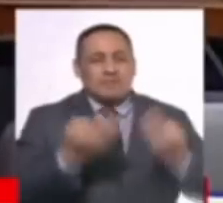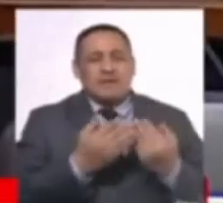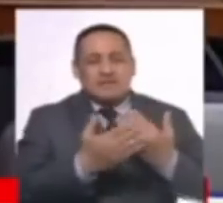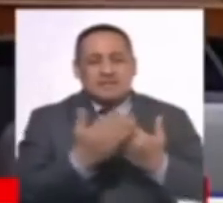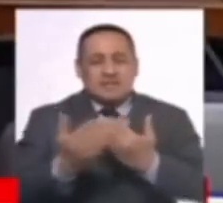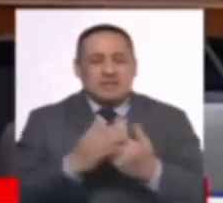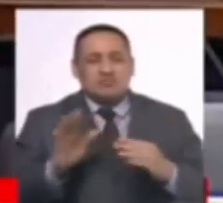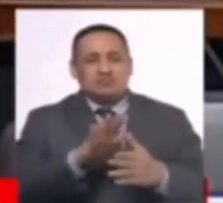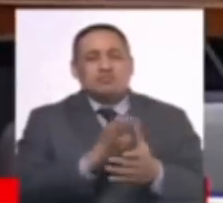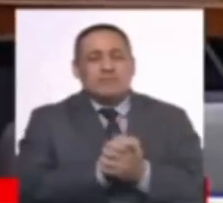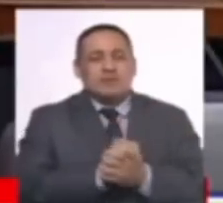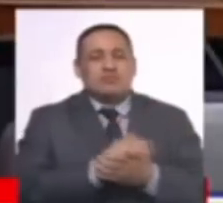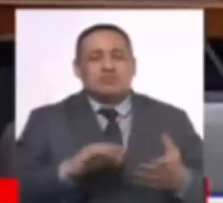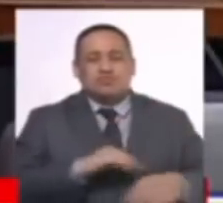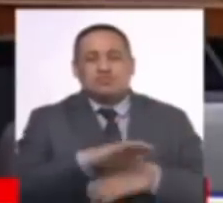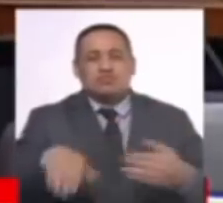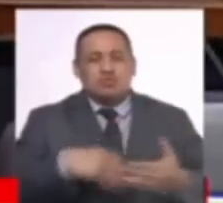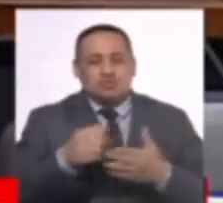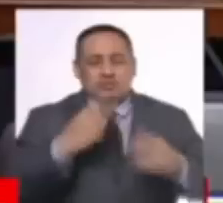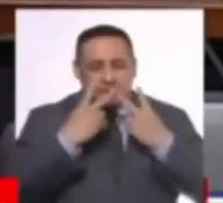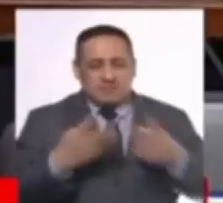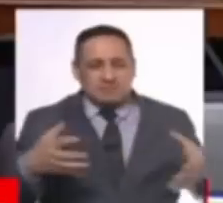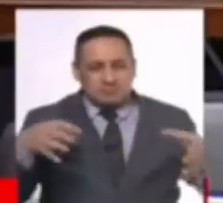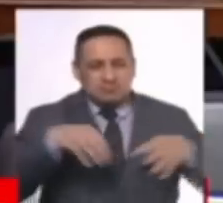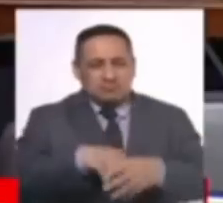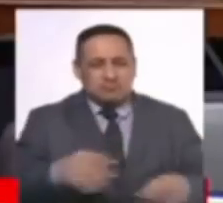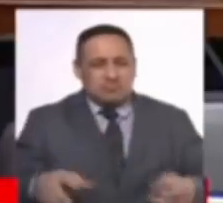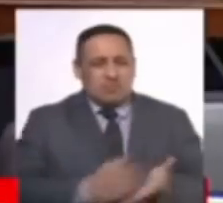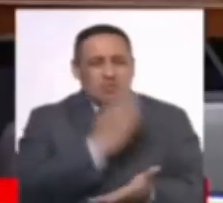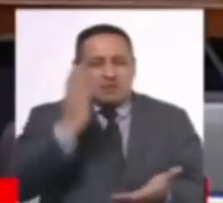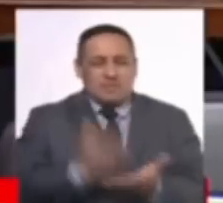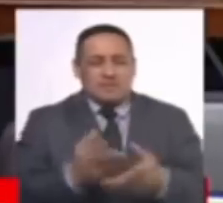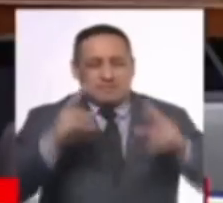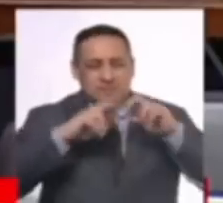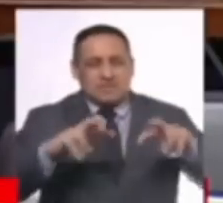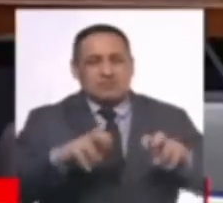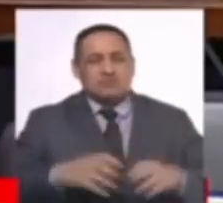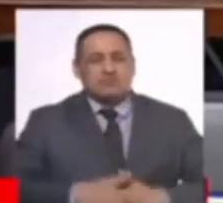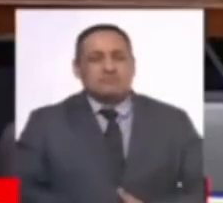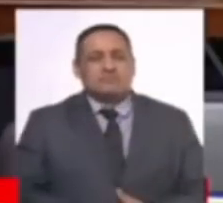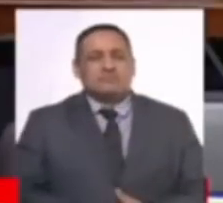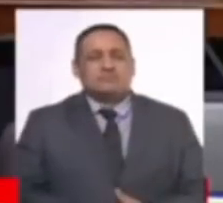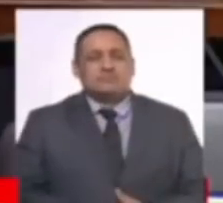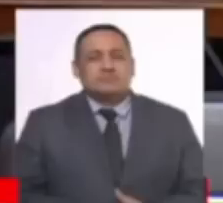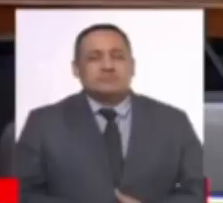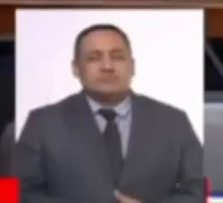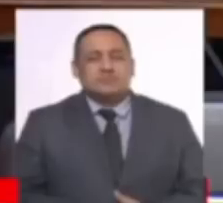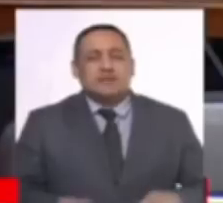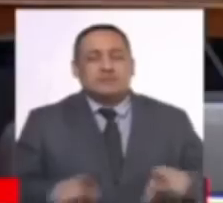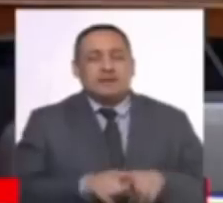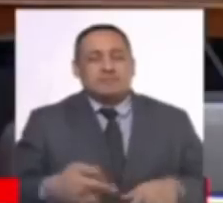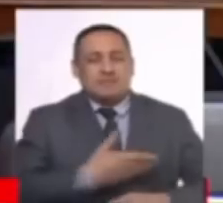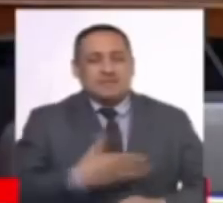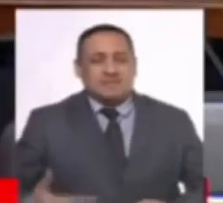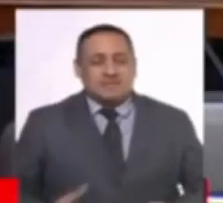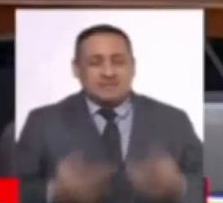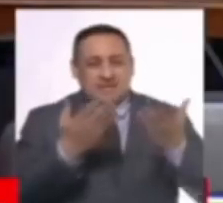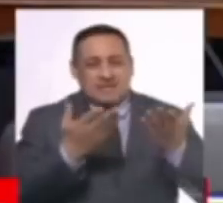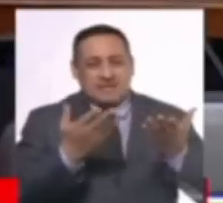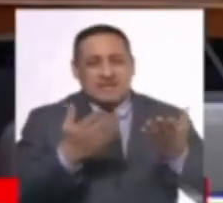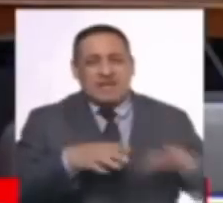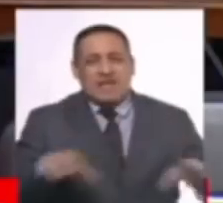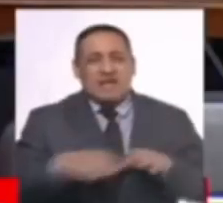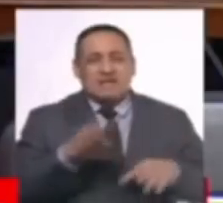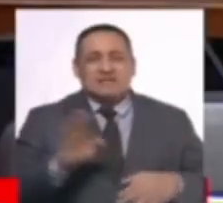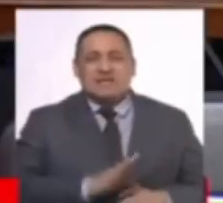cercanos y sus amigos se encuentran involucrados en este tema de investigación fiscal. El presidente ha hecho